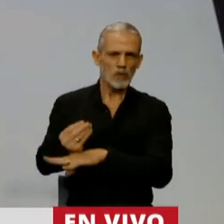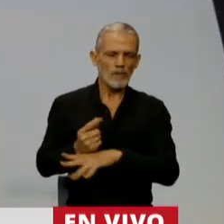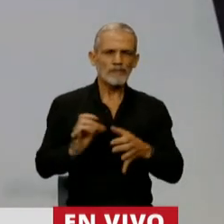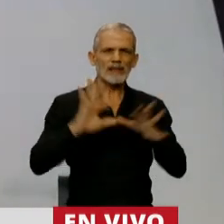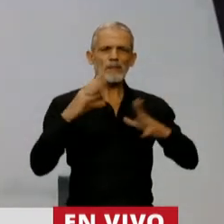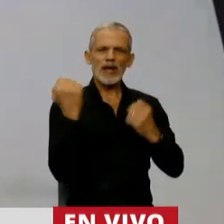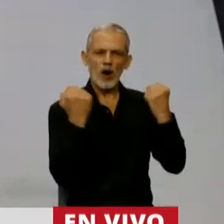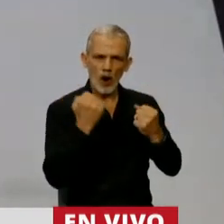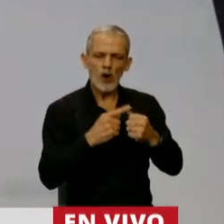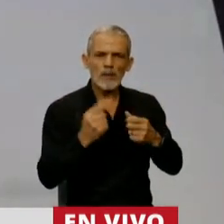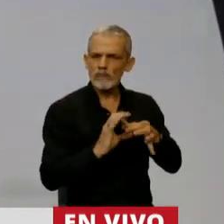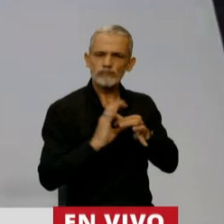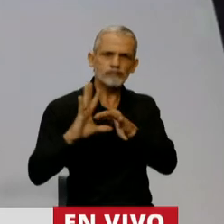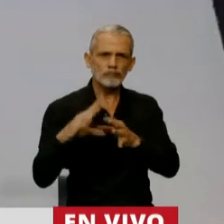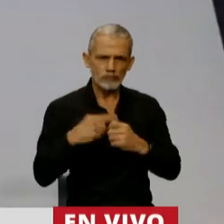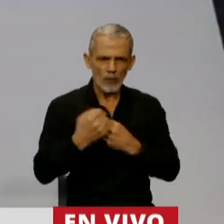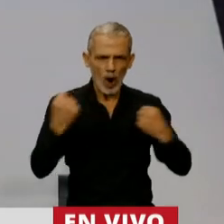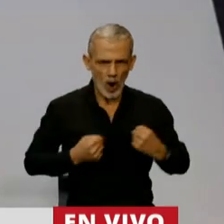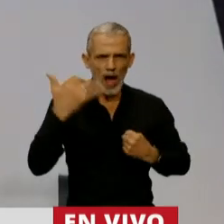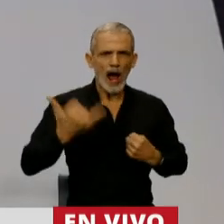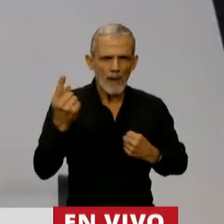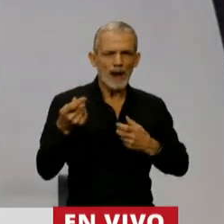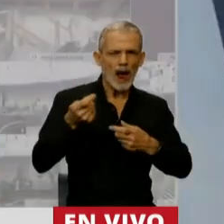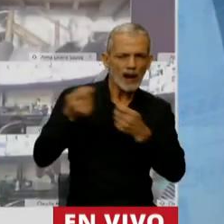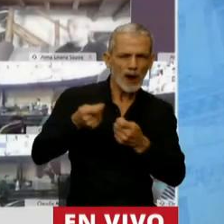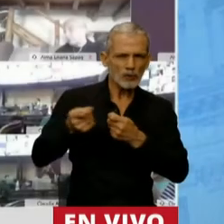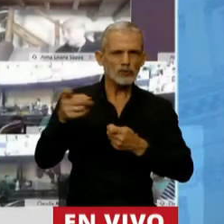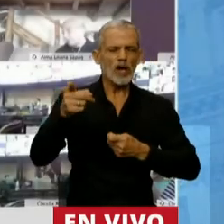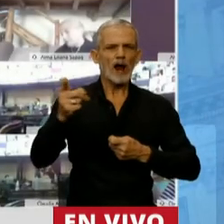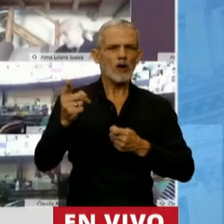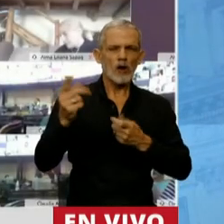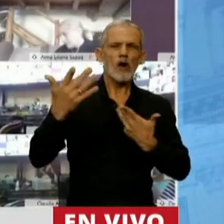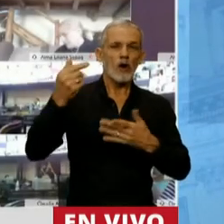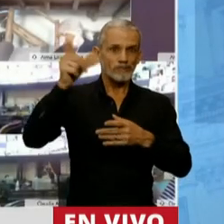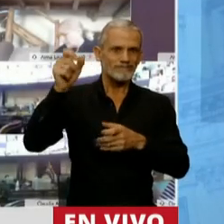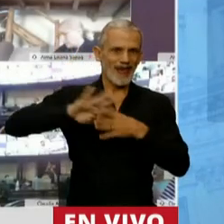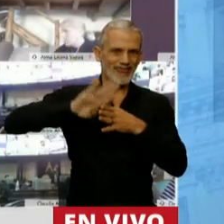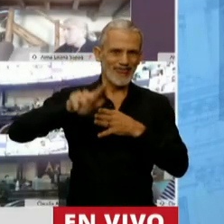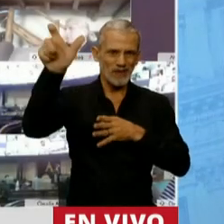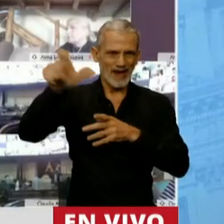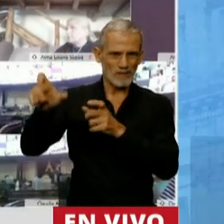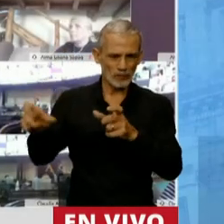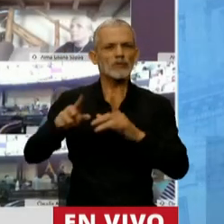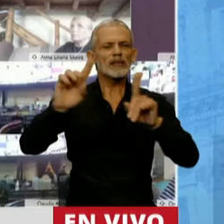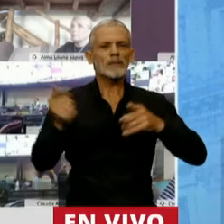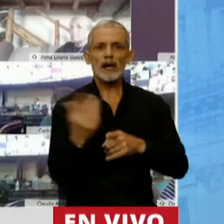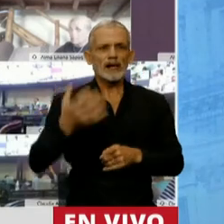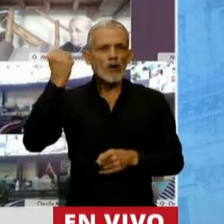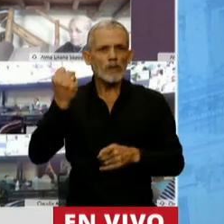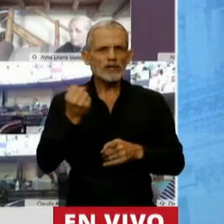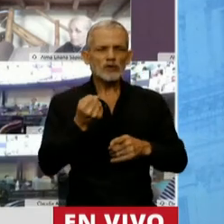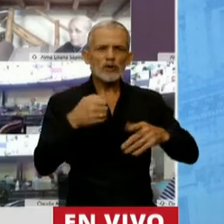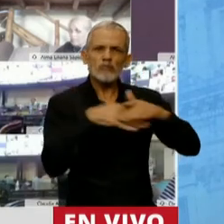independencia económica que logró a través del coraje que tuvo para negociar con los acreedores, sin la recuperación de los